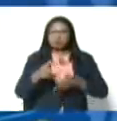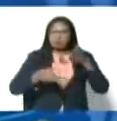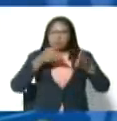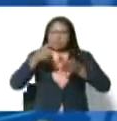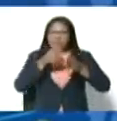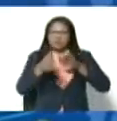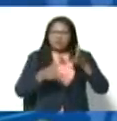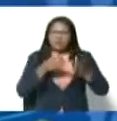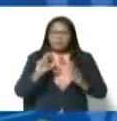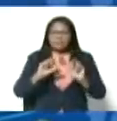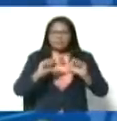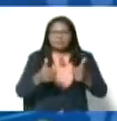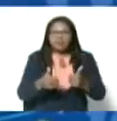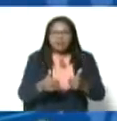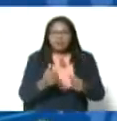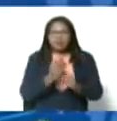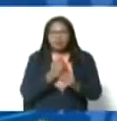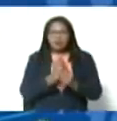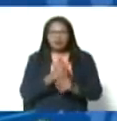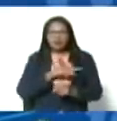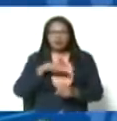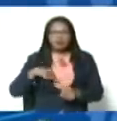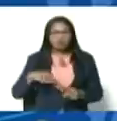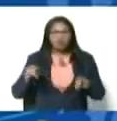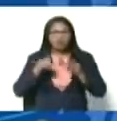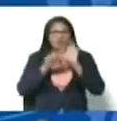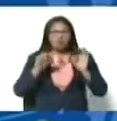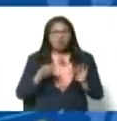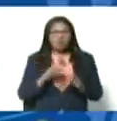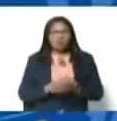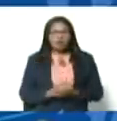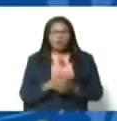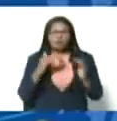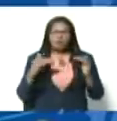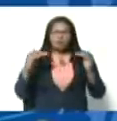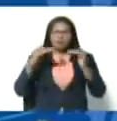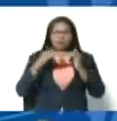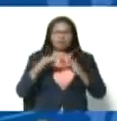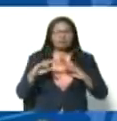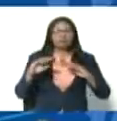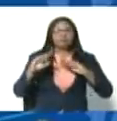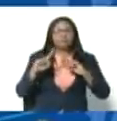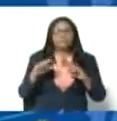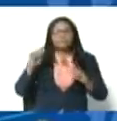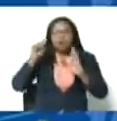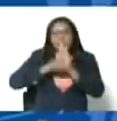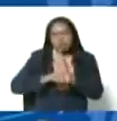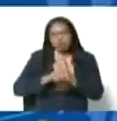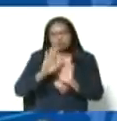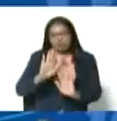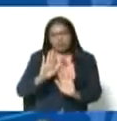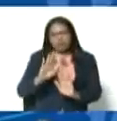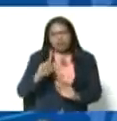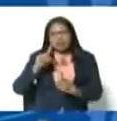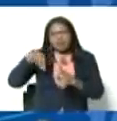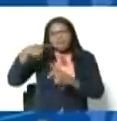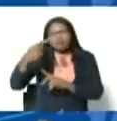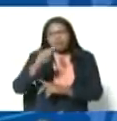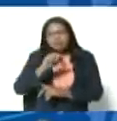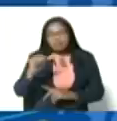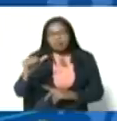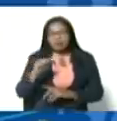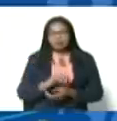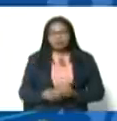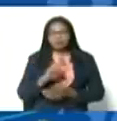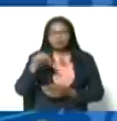entrar en funcionamiento, estamos todavía en algún nivel de restricción. Esta semana que viene, viene